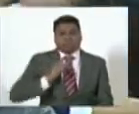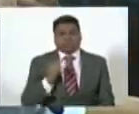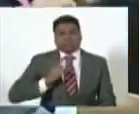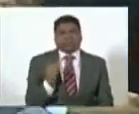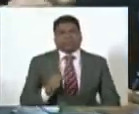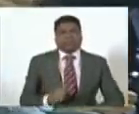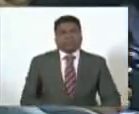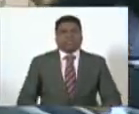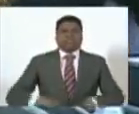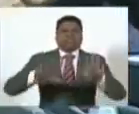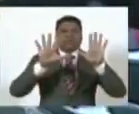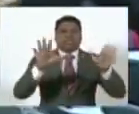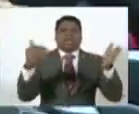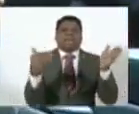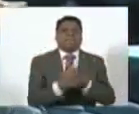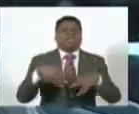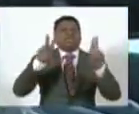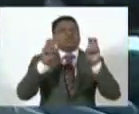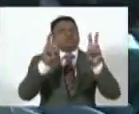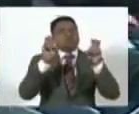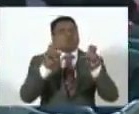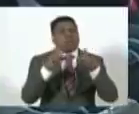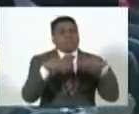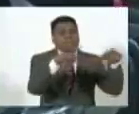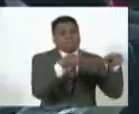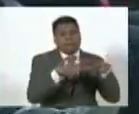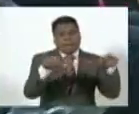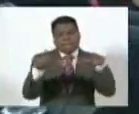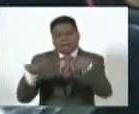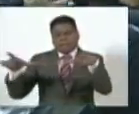Pero son 10.000 nuevos para los cuadrantes de paz.